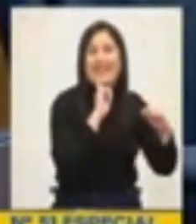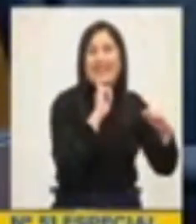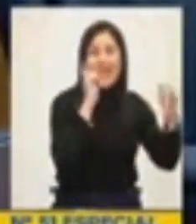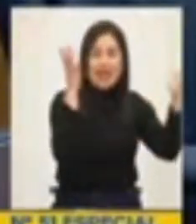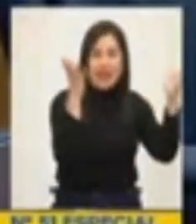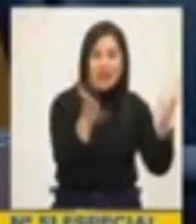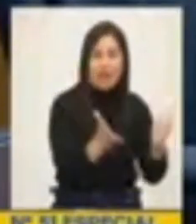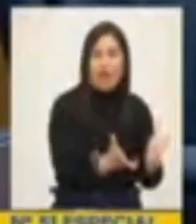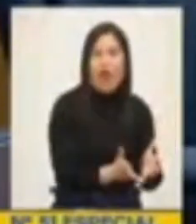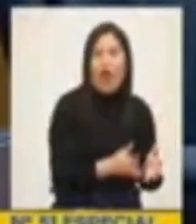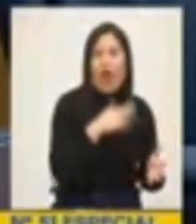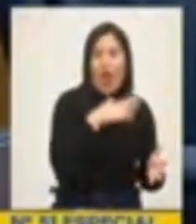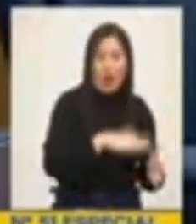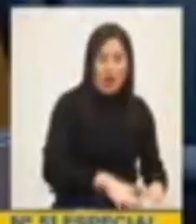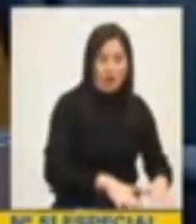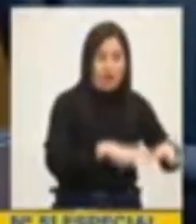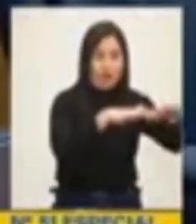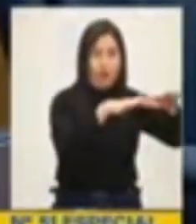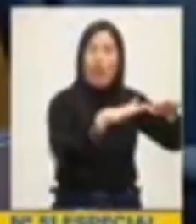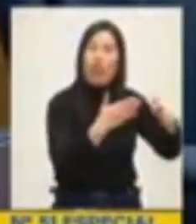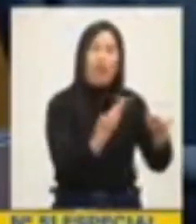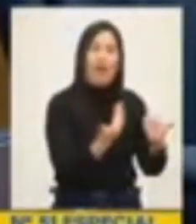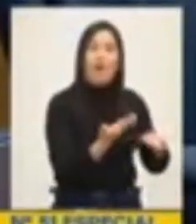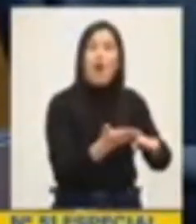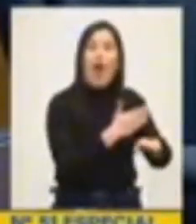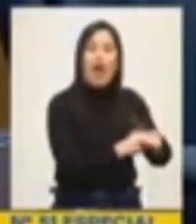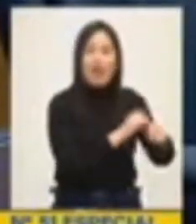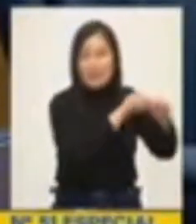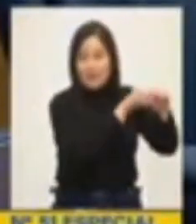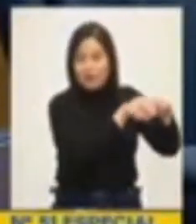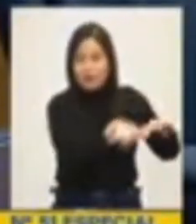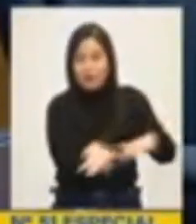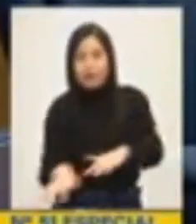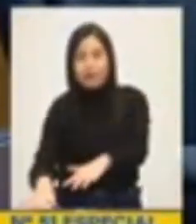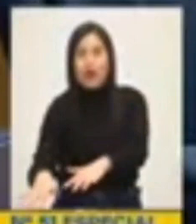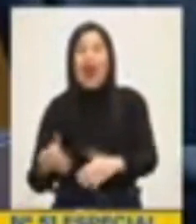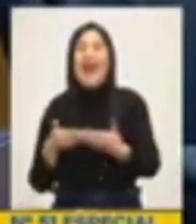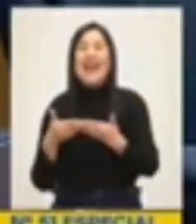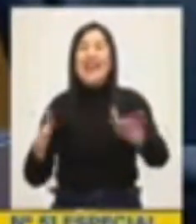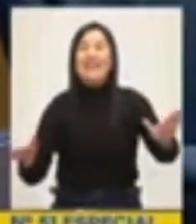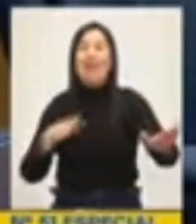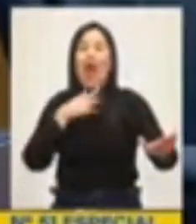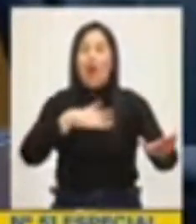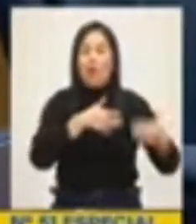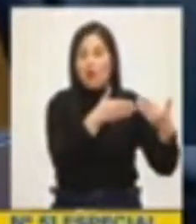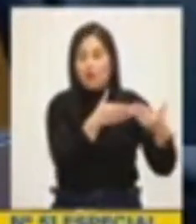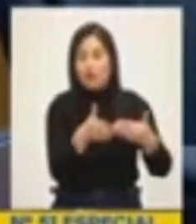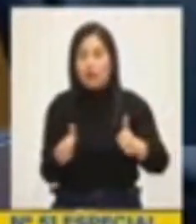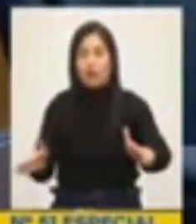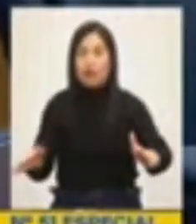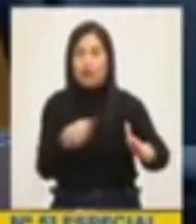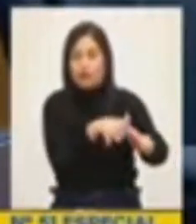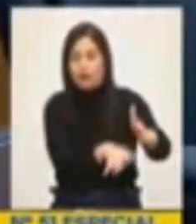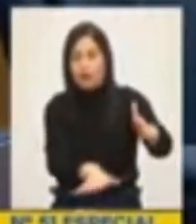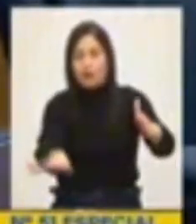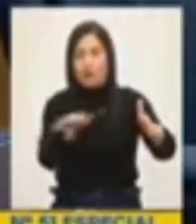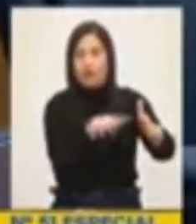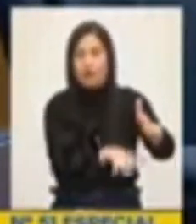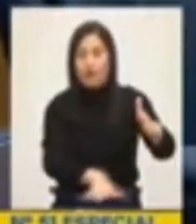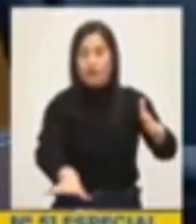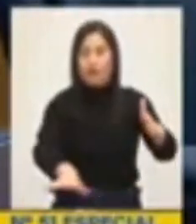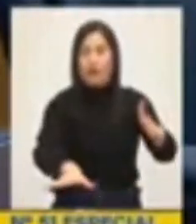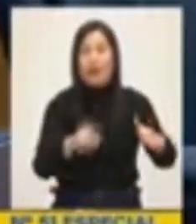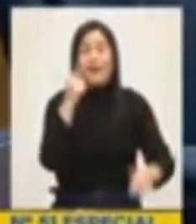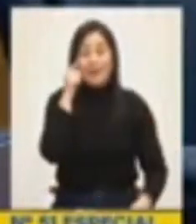poder liberar, generando un poco más daño que si lo hubiesen hecho antes de haberse concentrado las precipitaciones. Pero